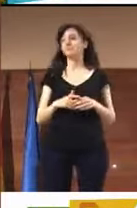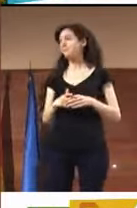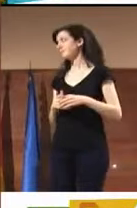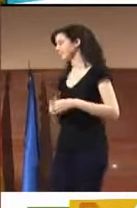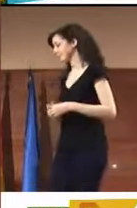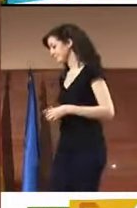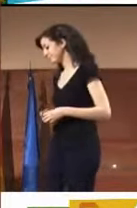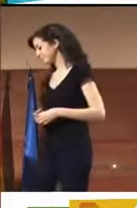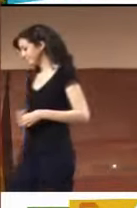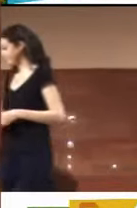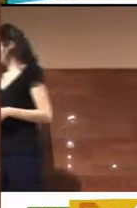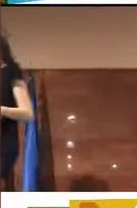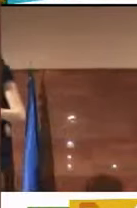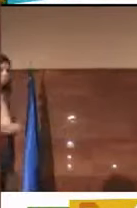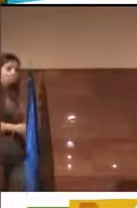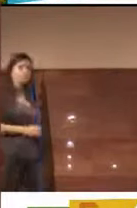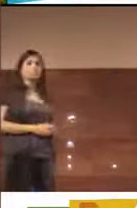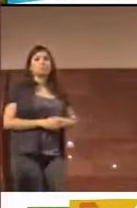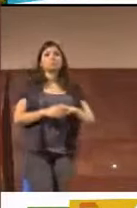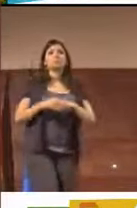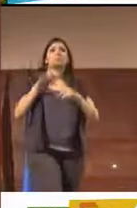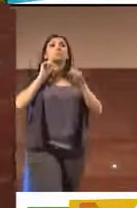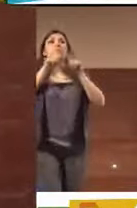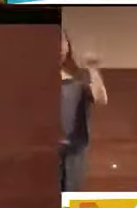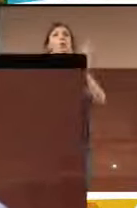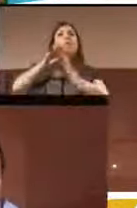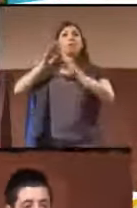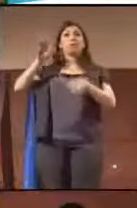última de la derecha, de abajo, esta directamente